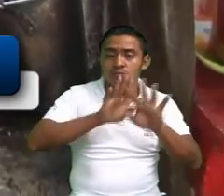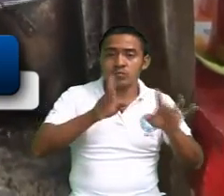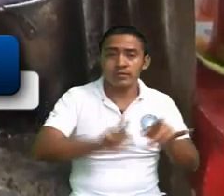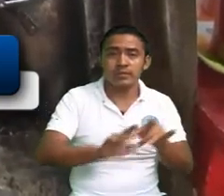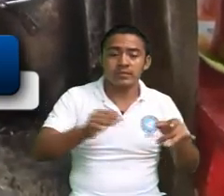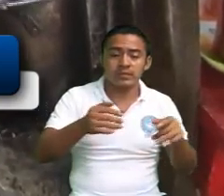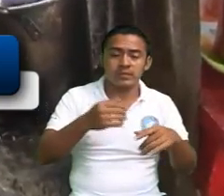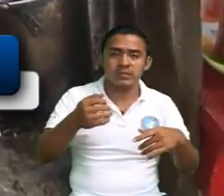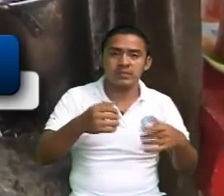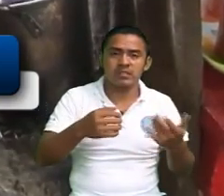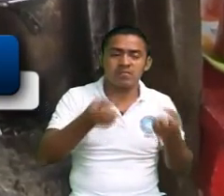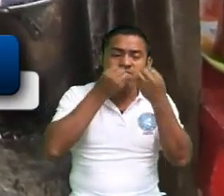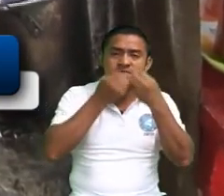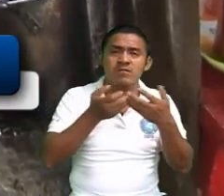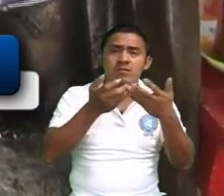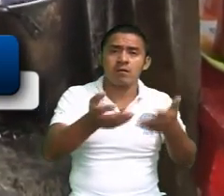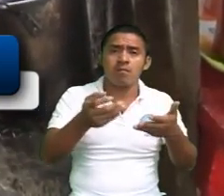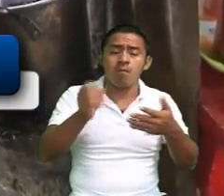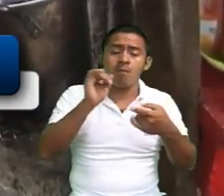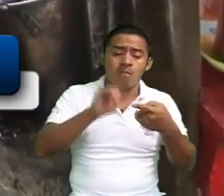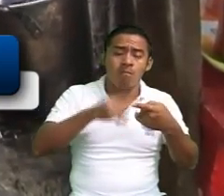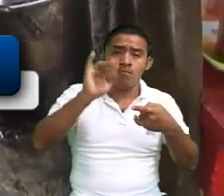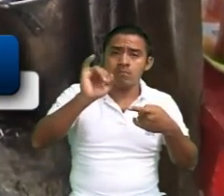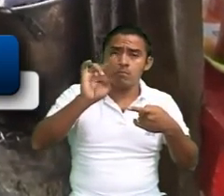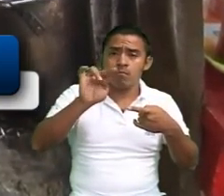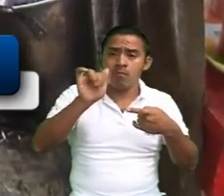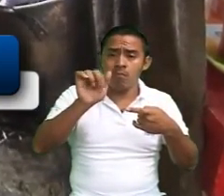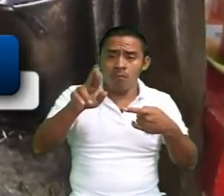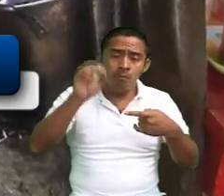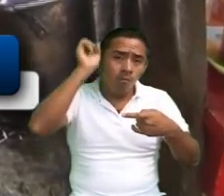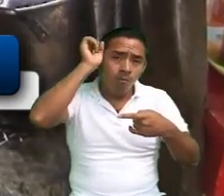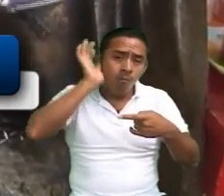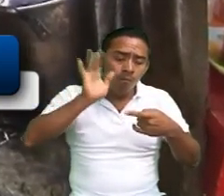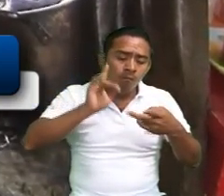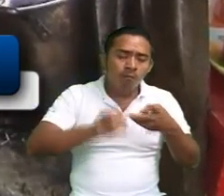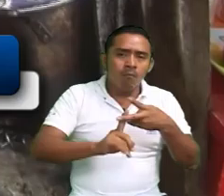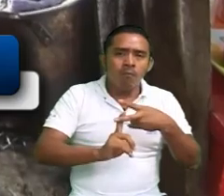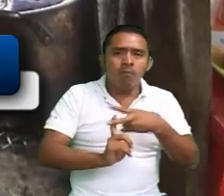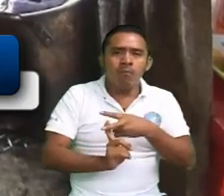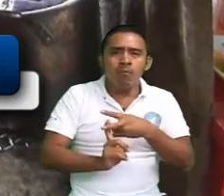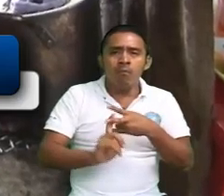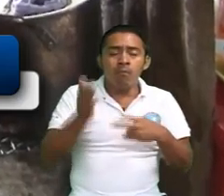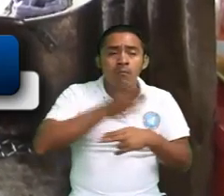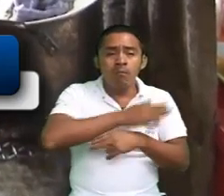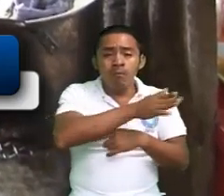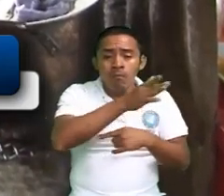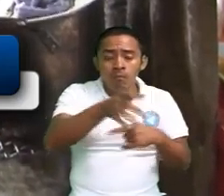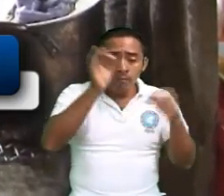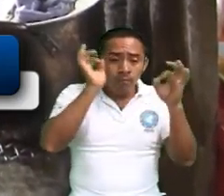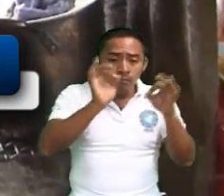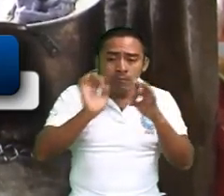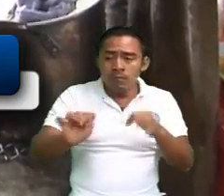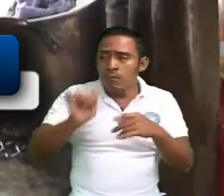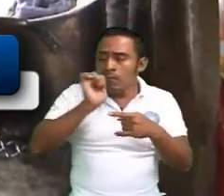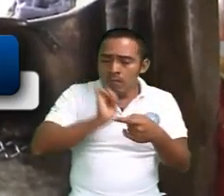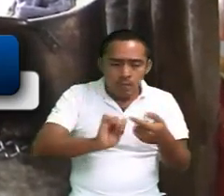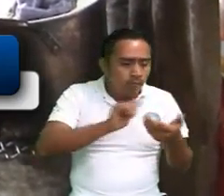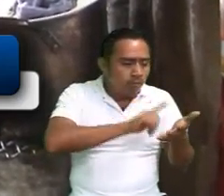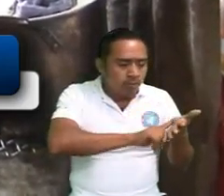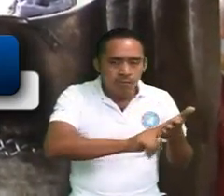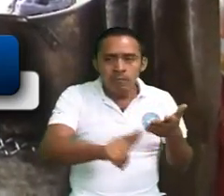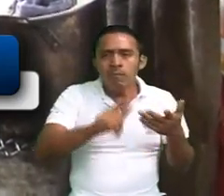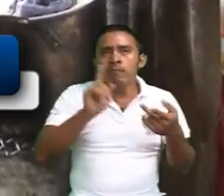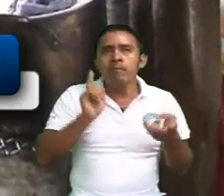Ella habló de un informe, bueno, el INTUR iba a estar pendiente de que en todo balneario hubiera agua agua potable